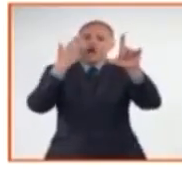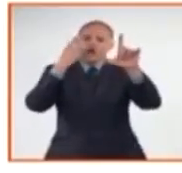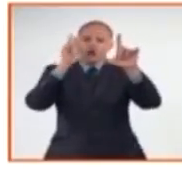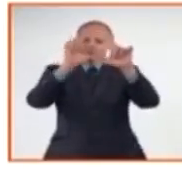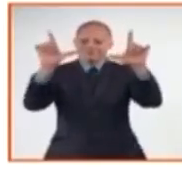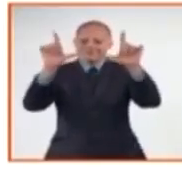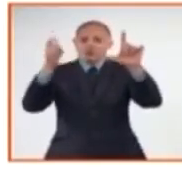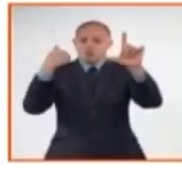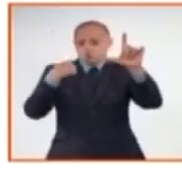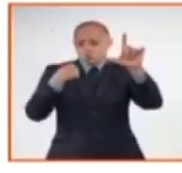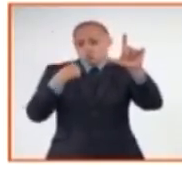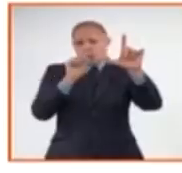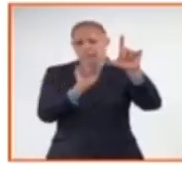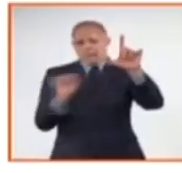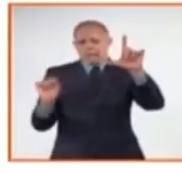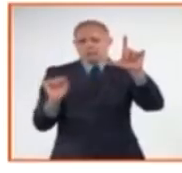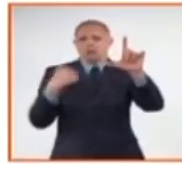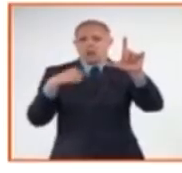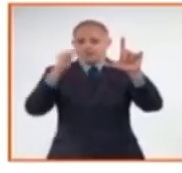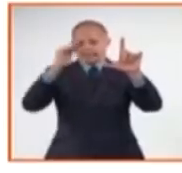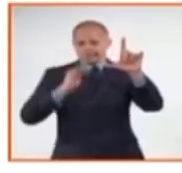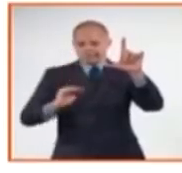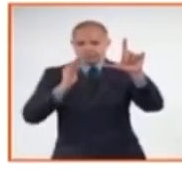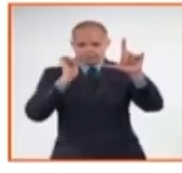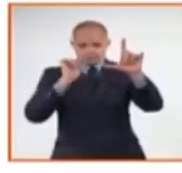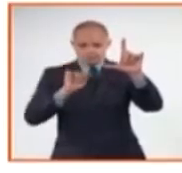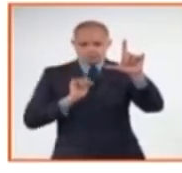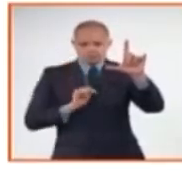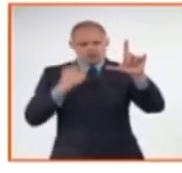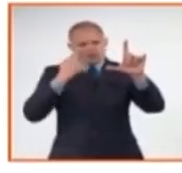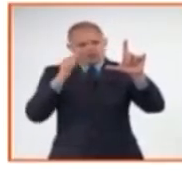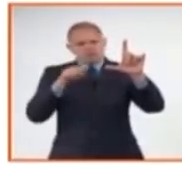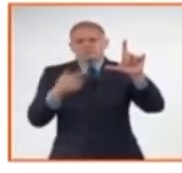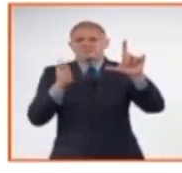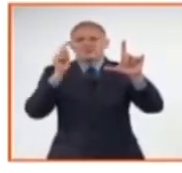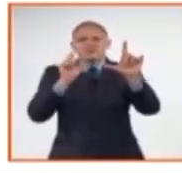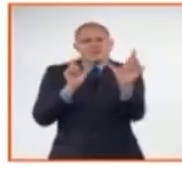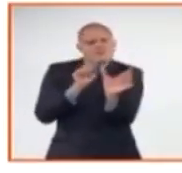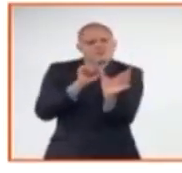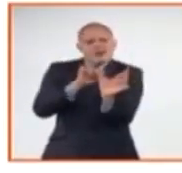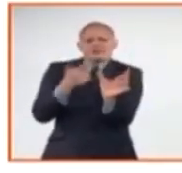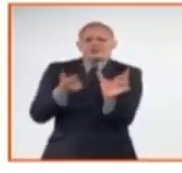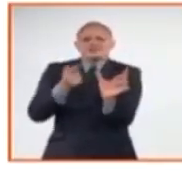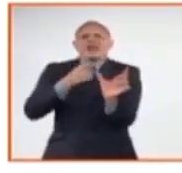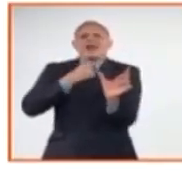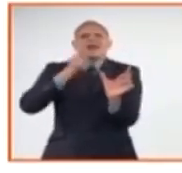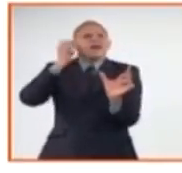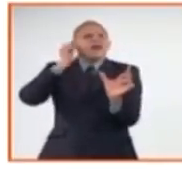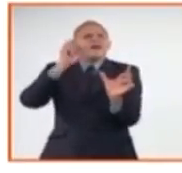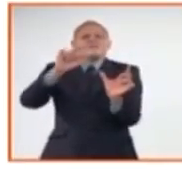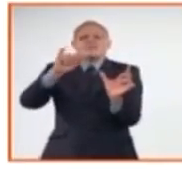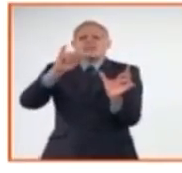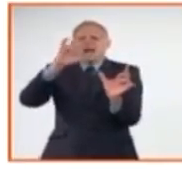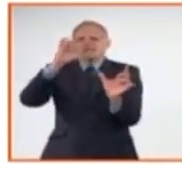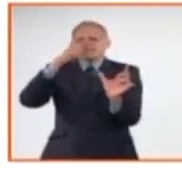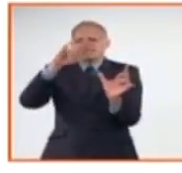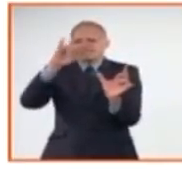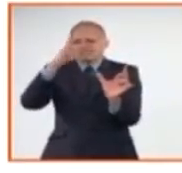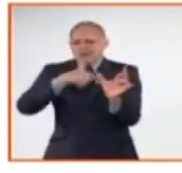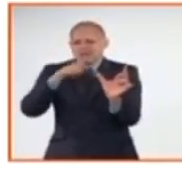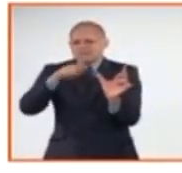contexto se midió la eficacia y en qué contexto estamos midiendo la efectividad esto le ha pasado a todas las vacunas en el mundo